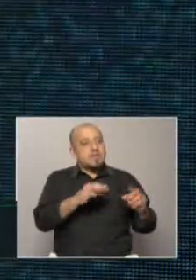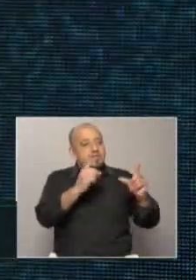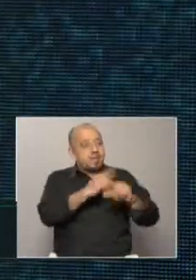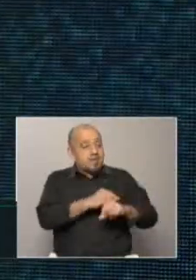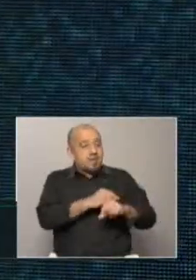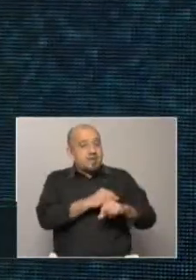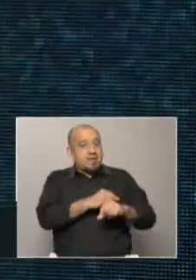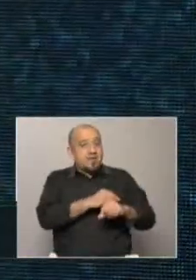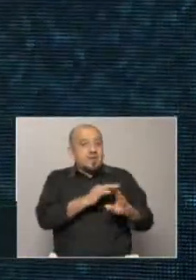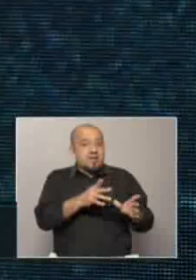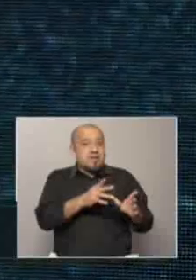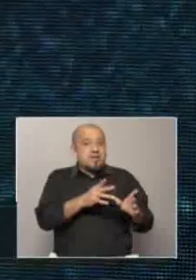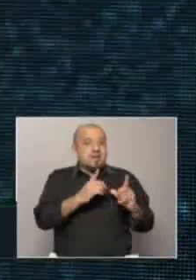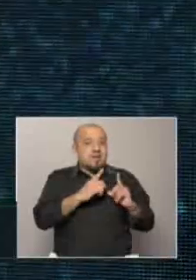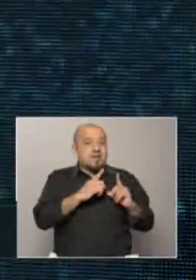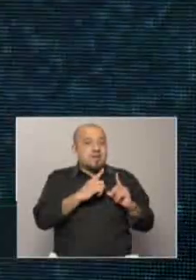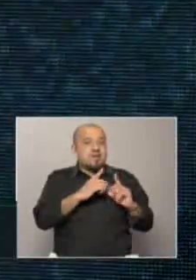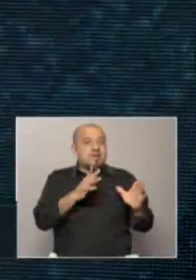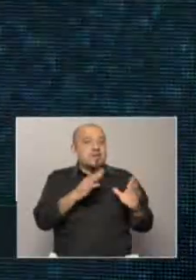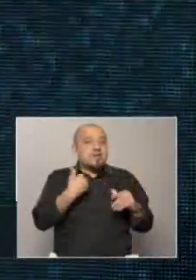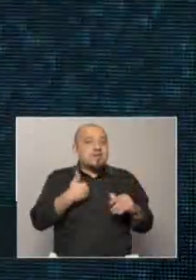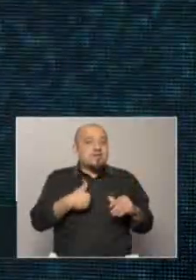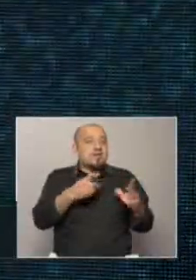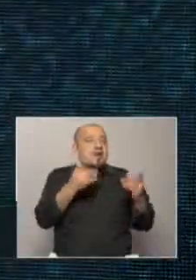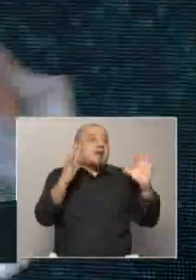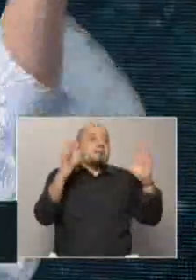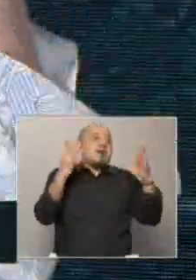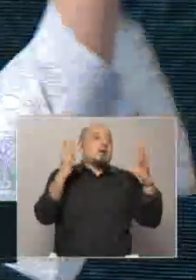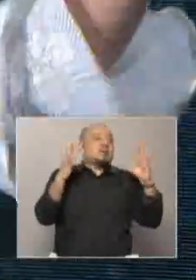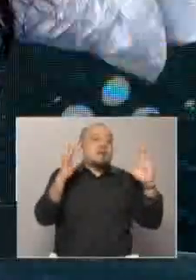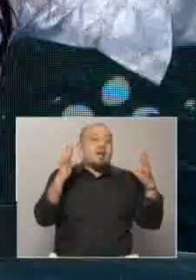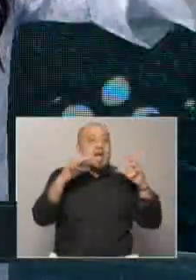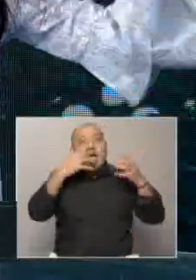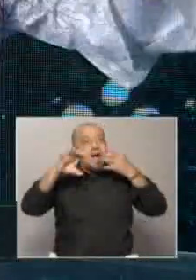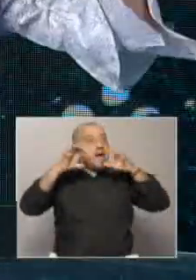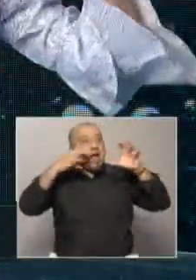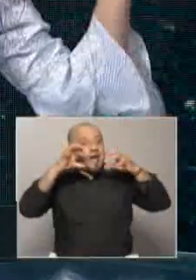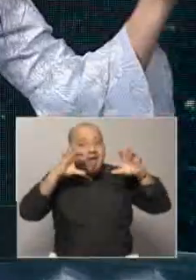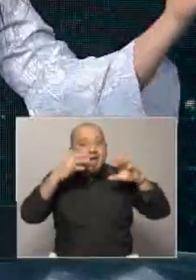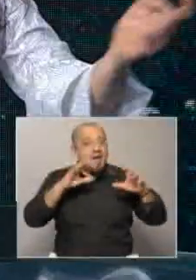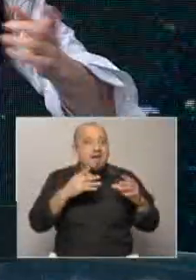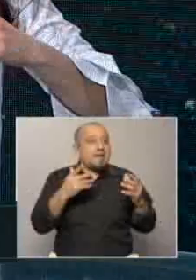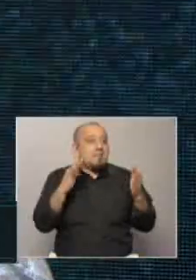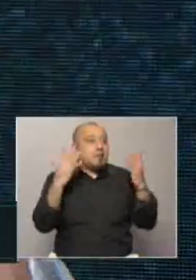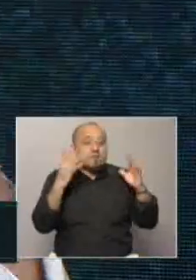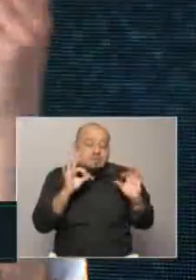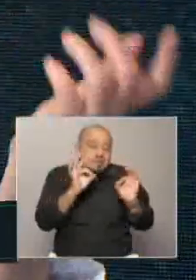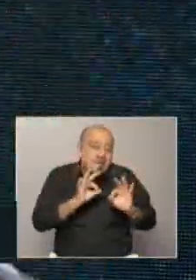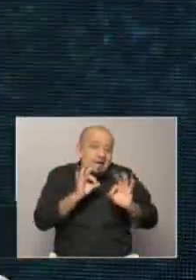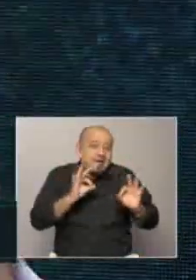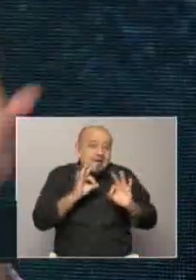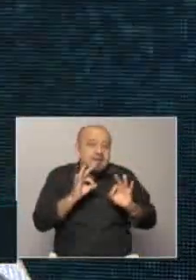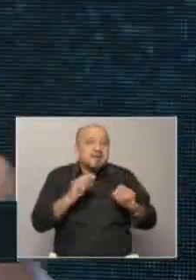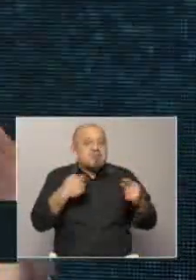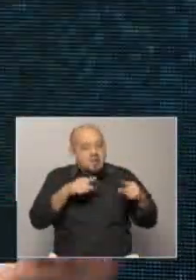terminaba, que vos, claro, decís, ¡ay, pobres! No hay un tipo... Claro, sí. Pero claro, todos los técnicos